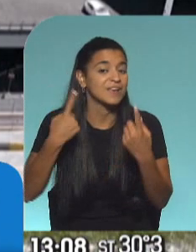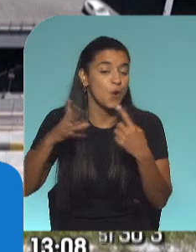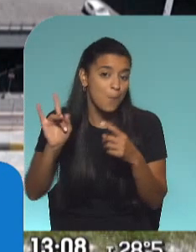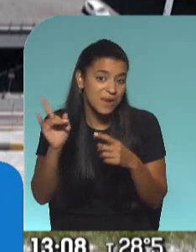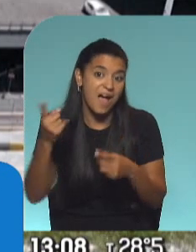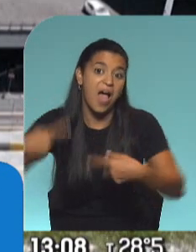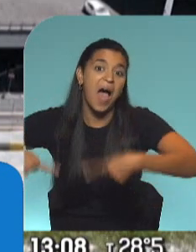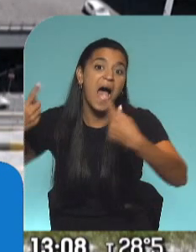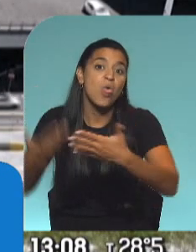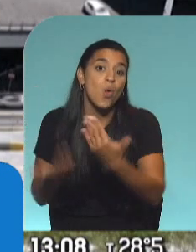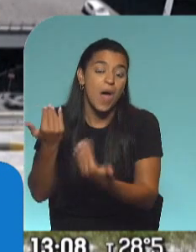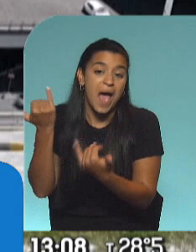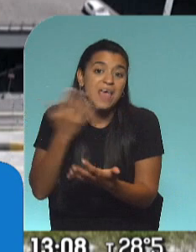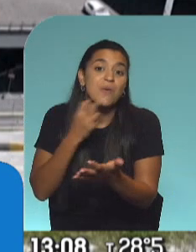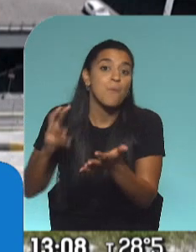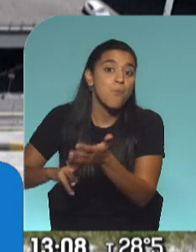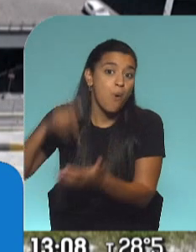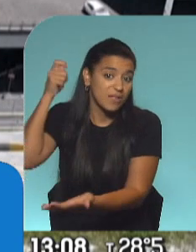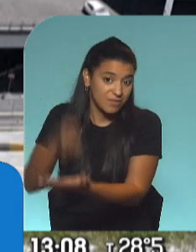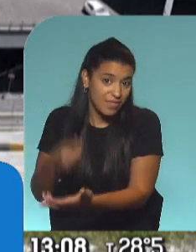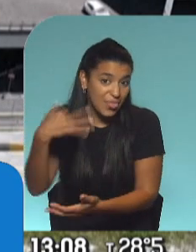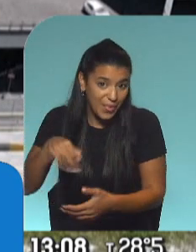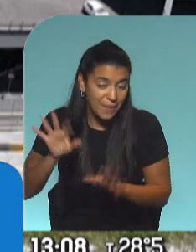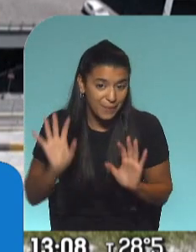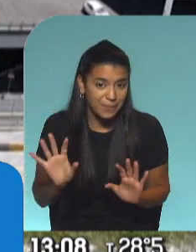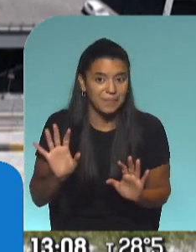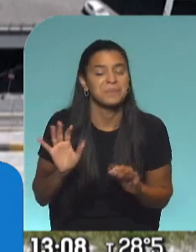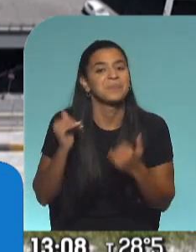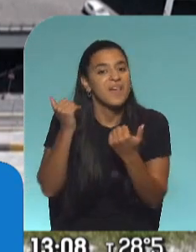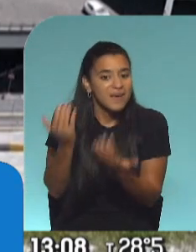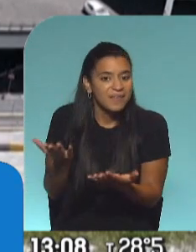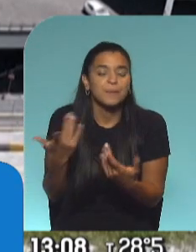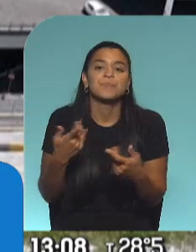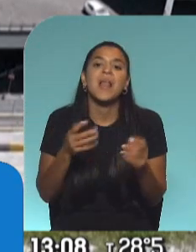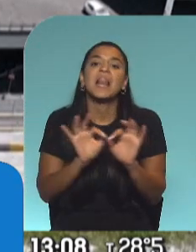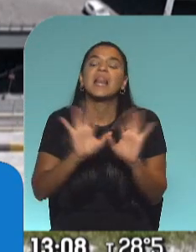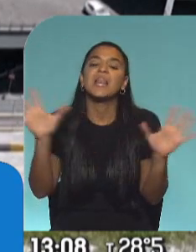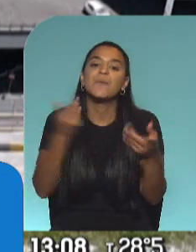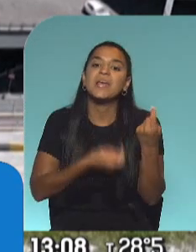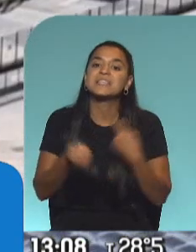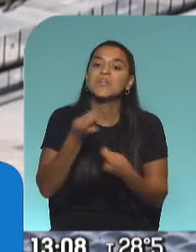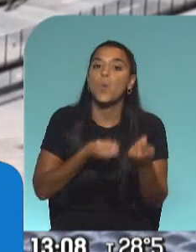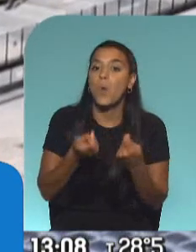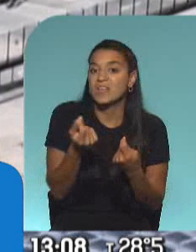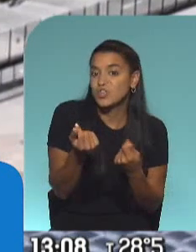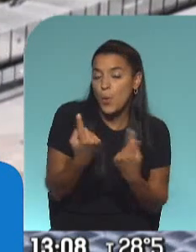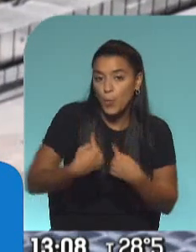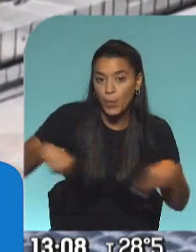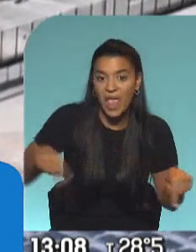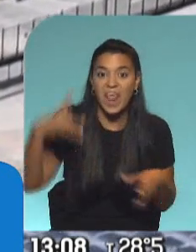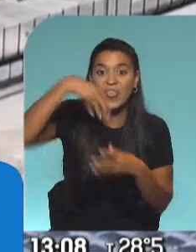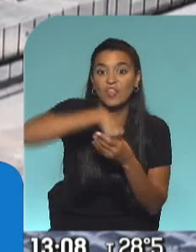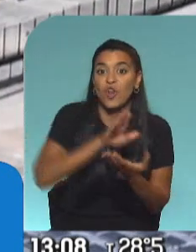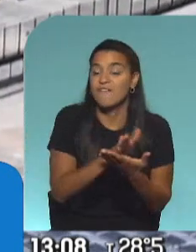inclusive algunos impuestos internos van a tener que pagarlos. No se van a beneficiar más de la libre circulación de bienes hacia adentro